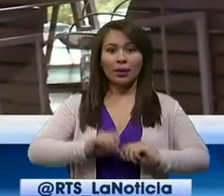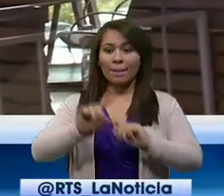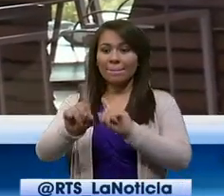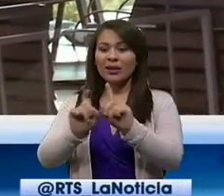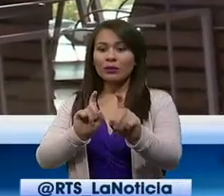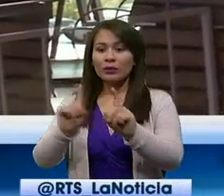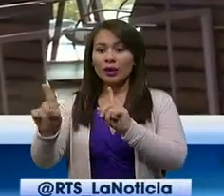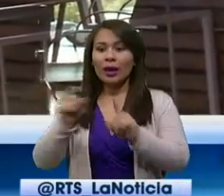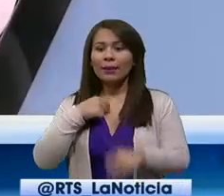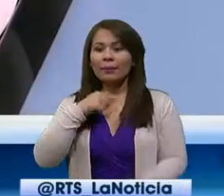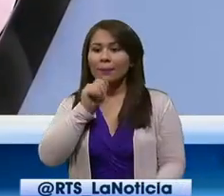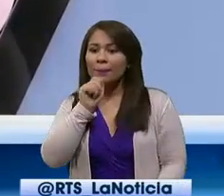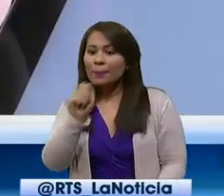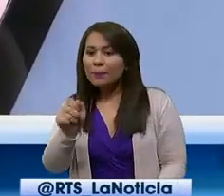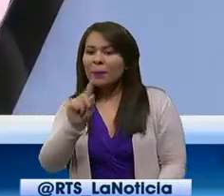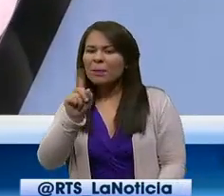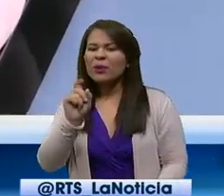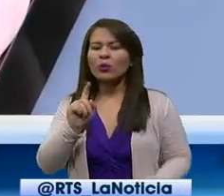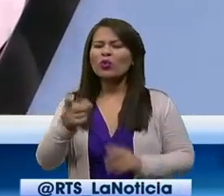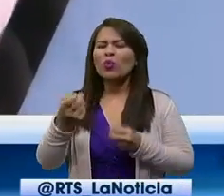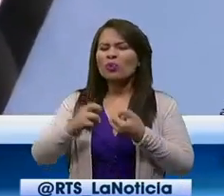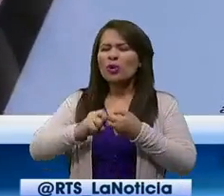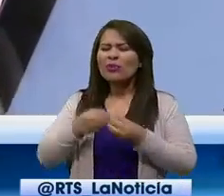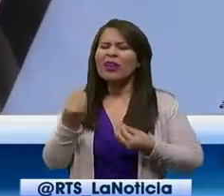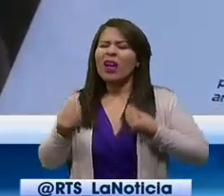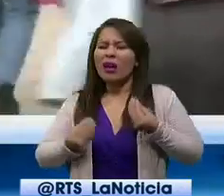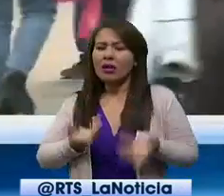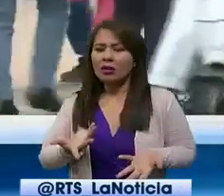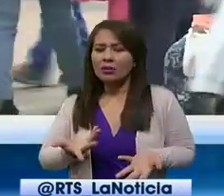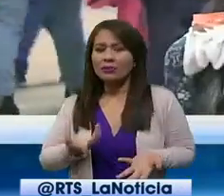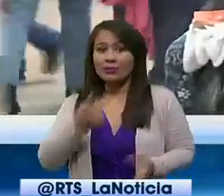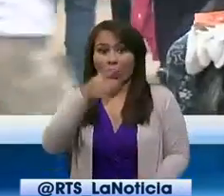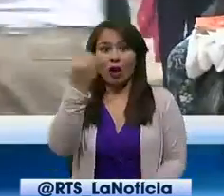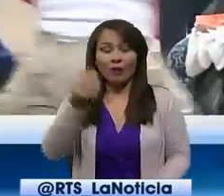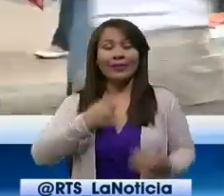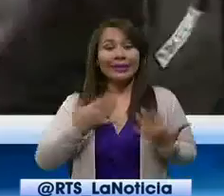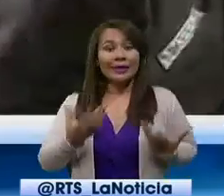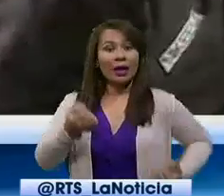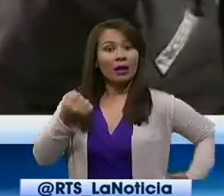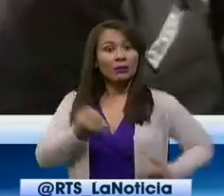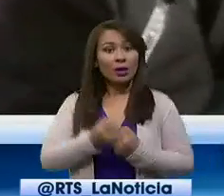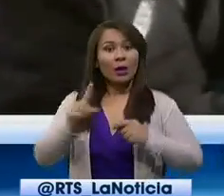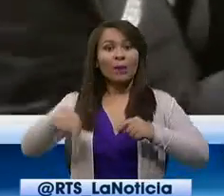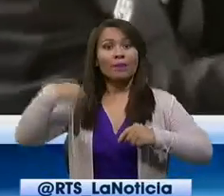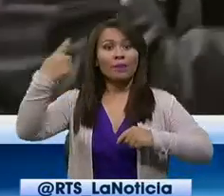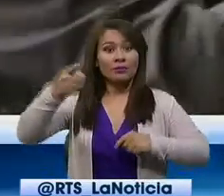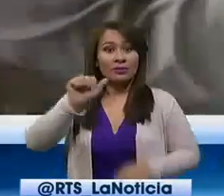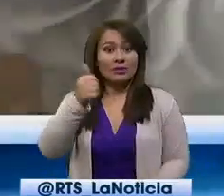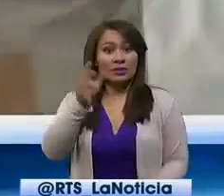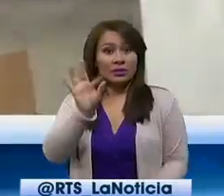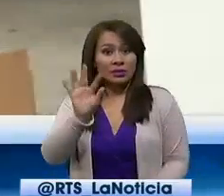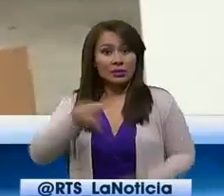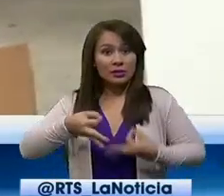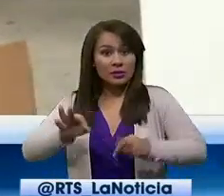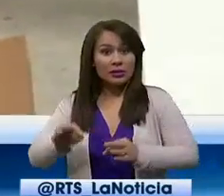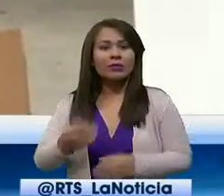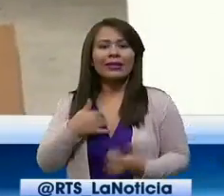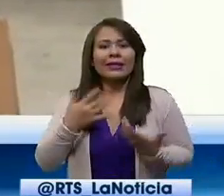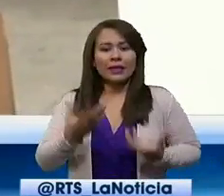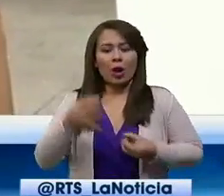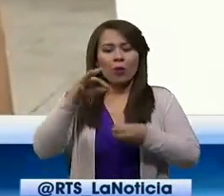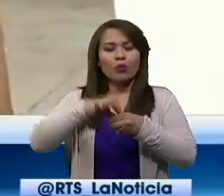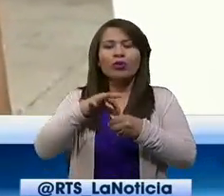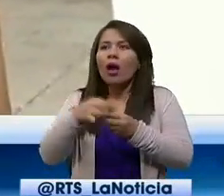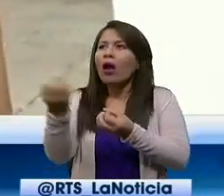en escenarios hipotéticos. El objetivo, según los jóvenes, es contribuir con la ciudadanía por tener el próximo 19 de febrero un voto